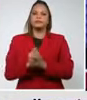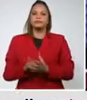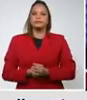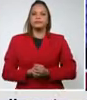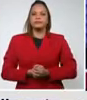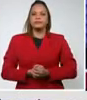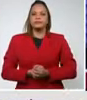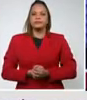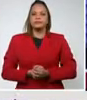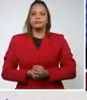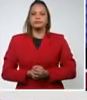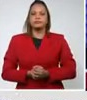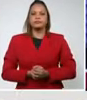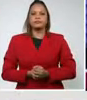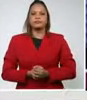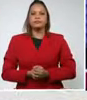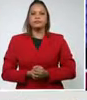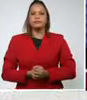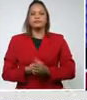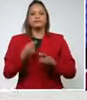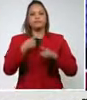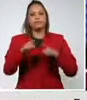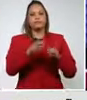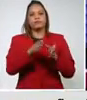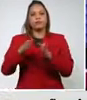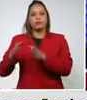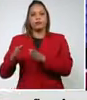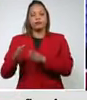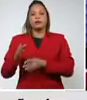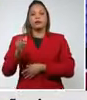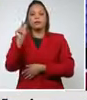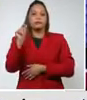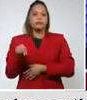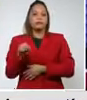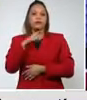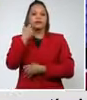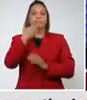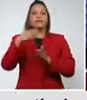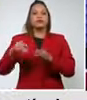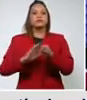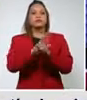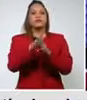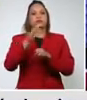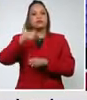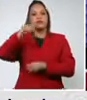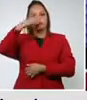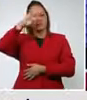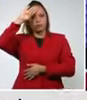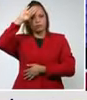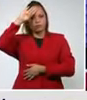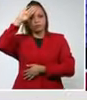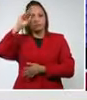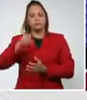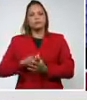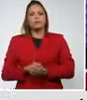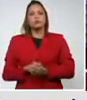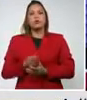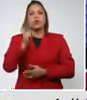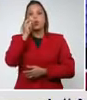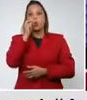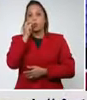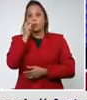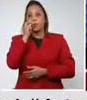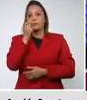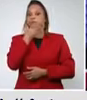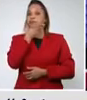Y el otro paciente que fallece con la COVID-19 en nuestro país, un hombre joven,